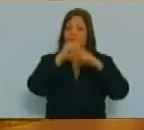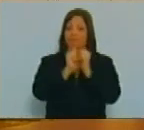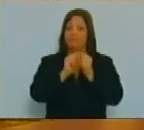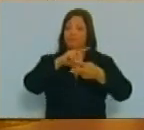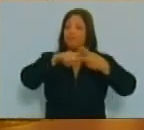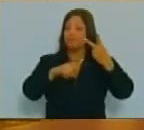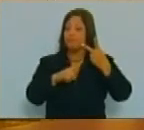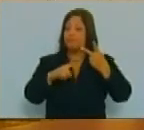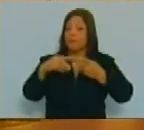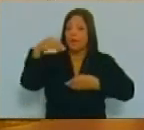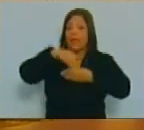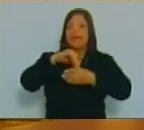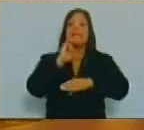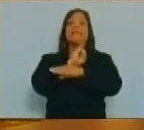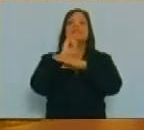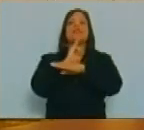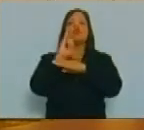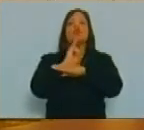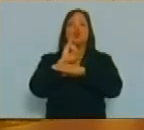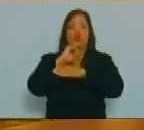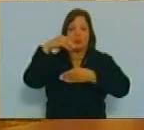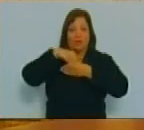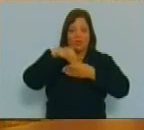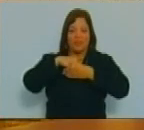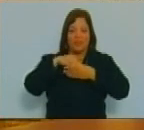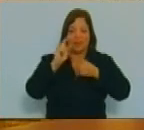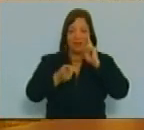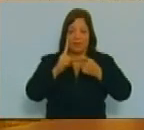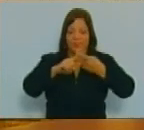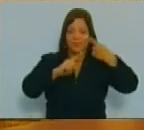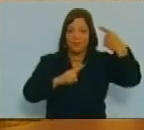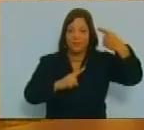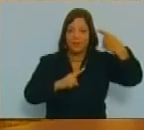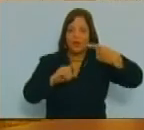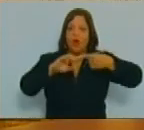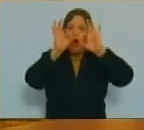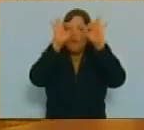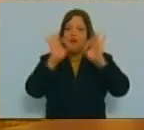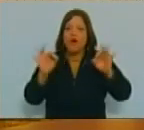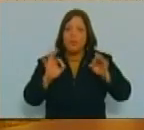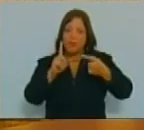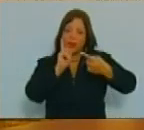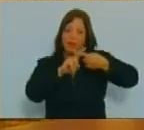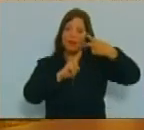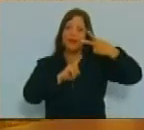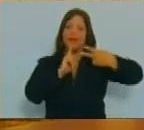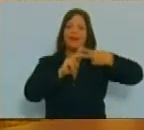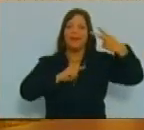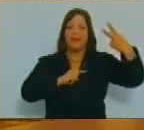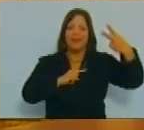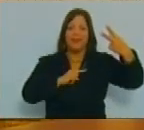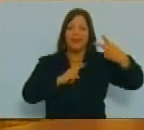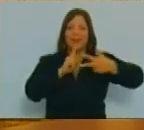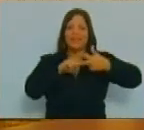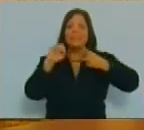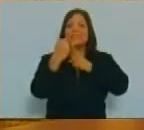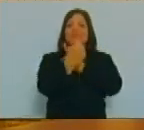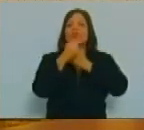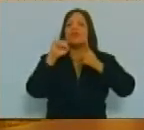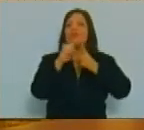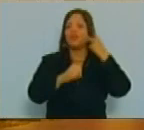factores institucionales factores estructurales y factores situacionales